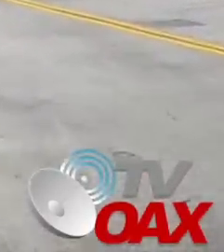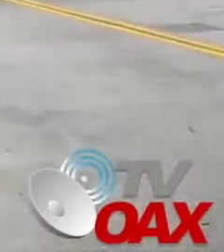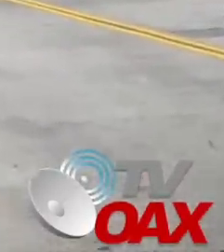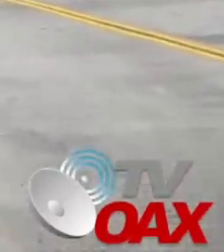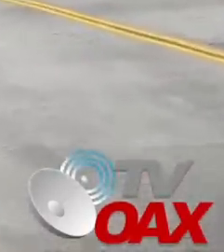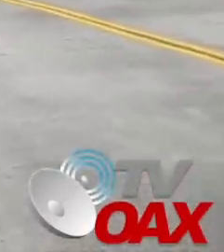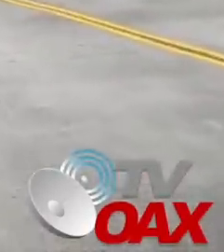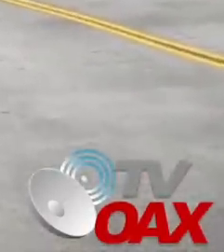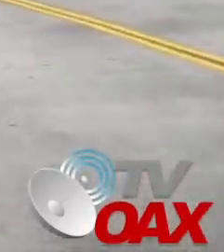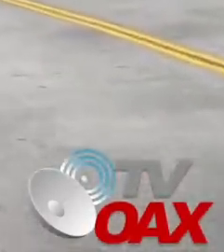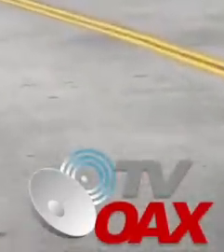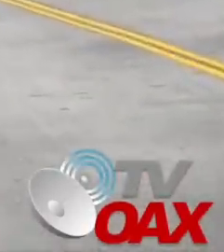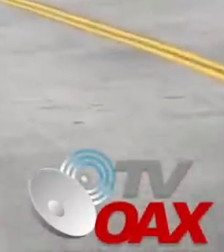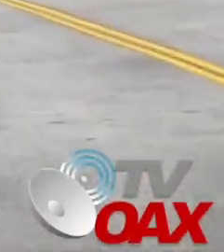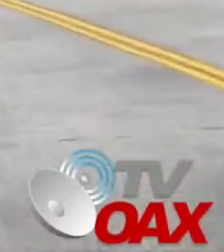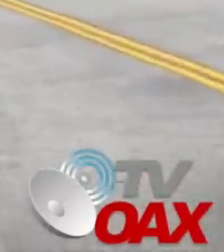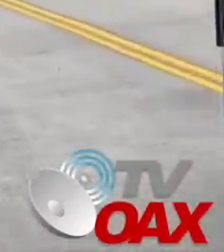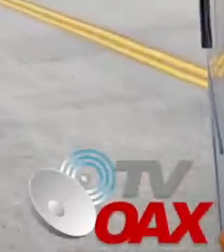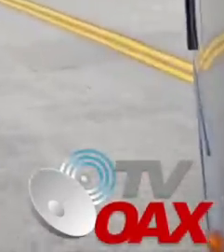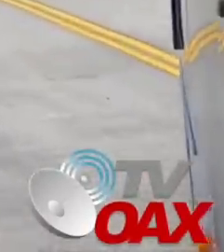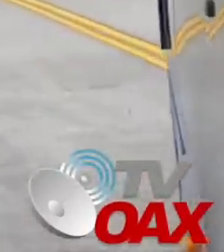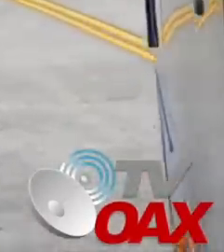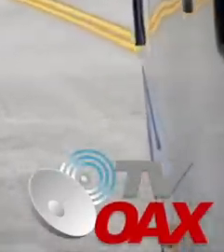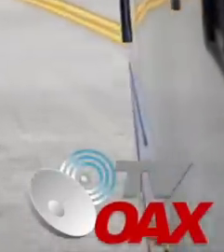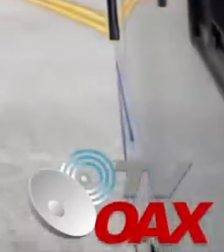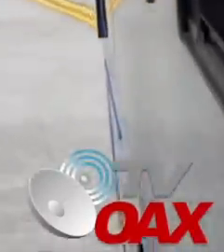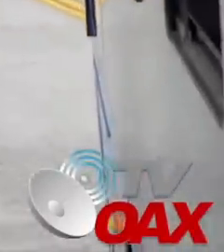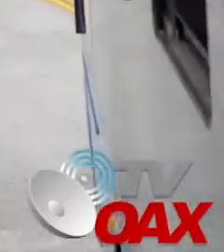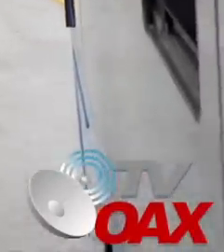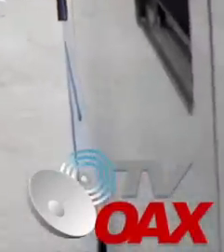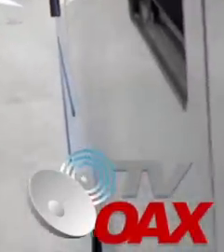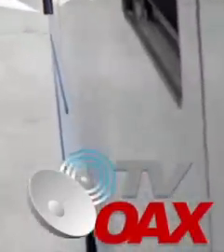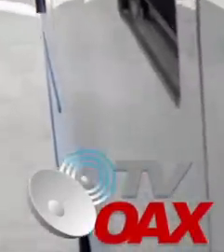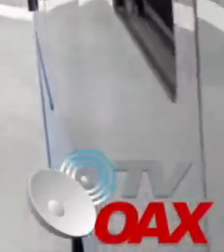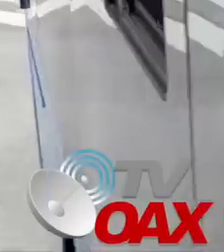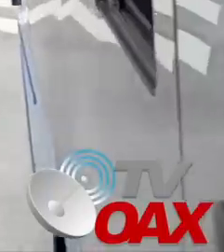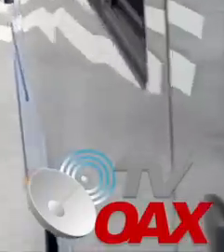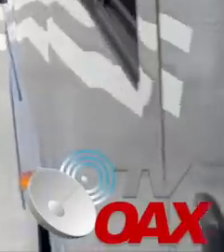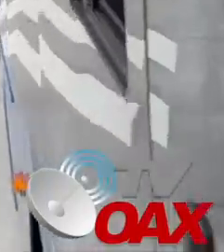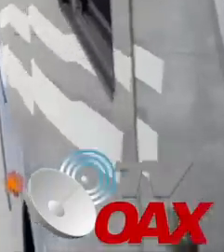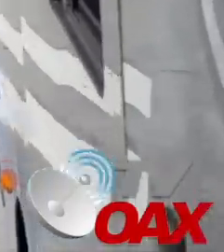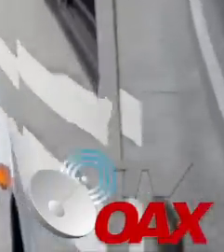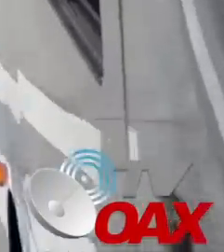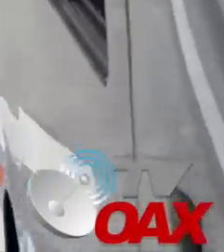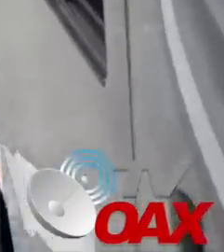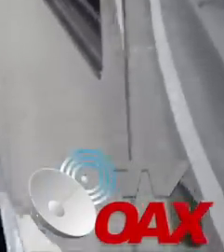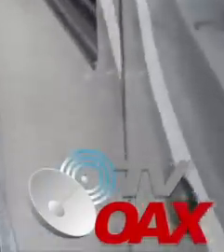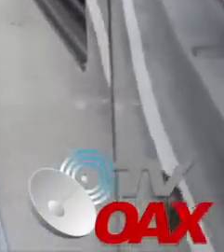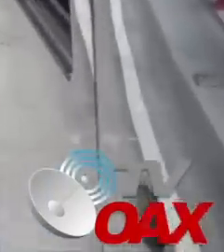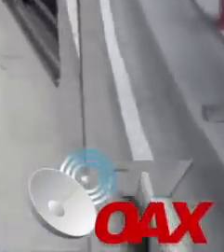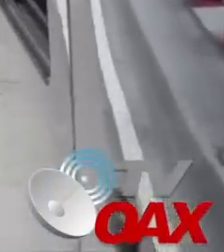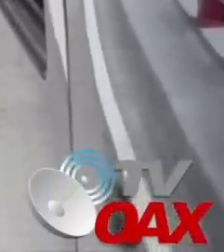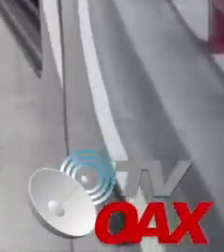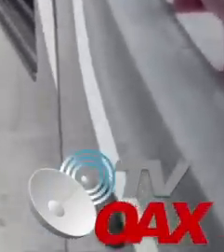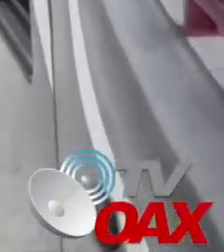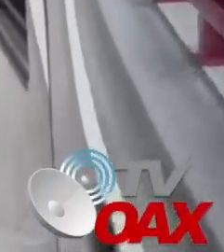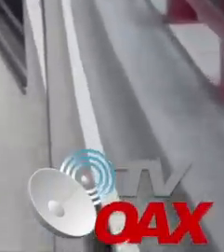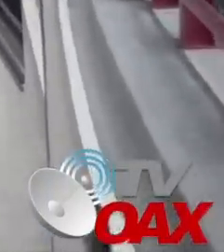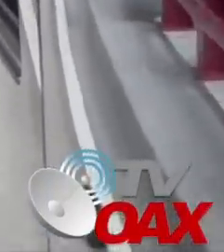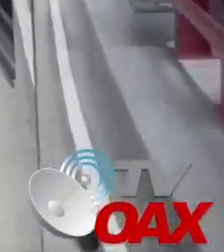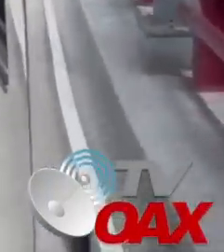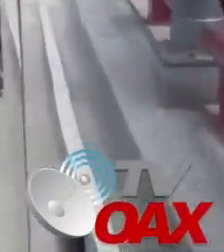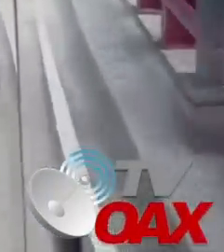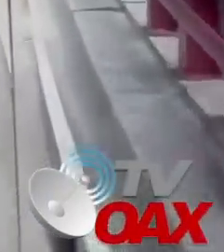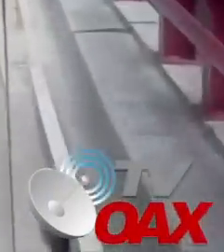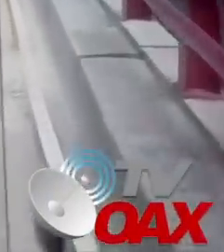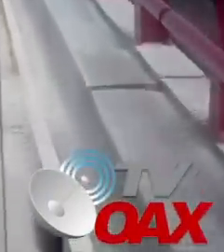El objetivo de estas primeras pruebas, que durará aproximadamente 2 semanas, es familiarizar a